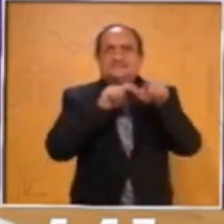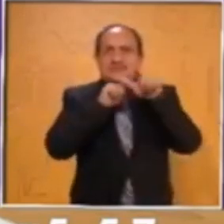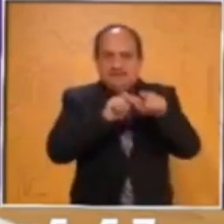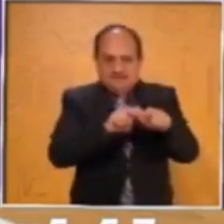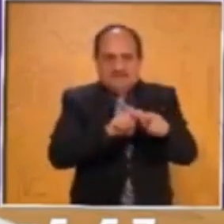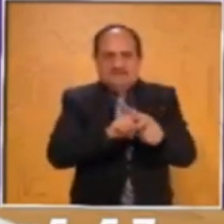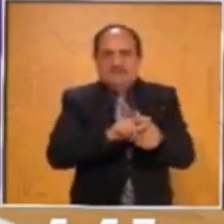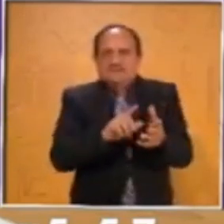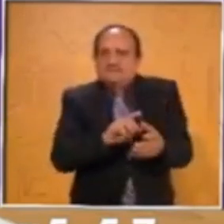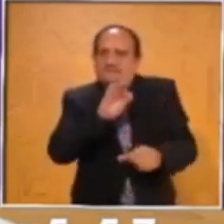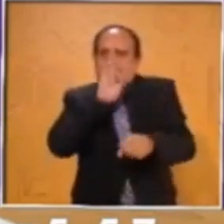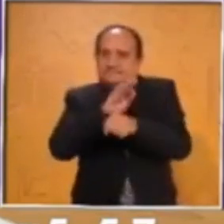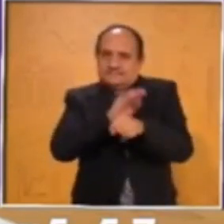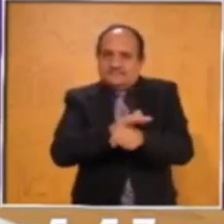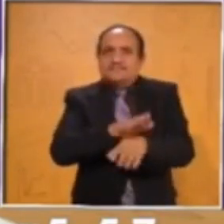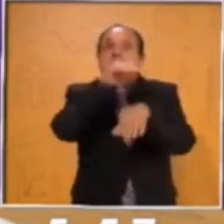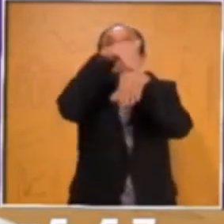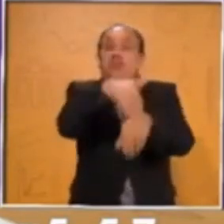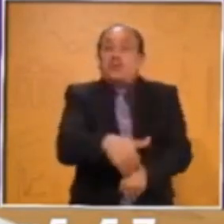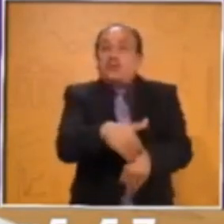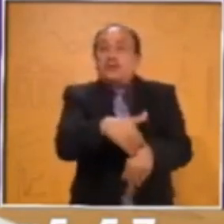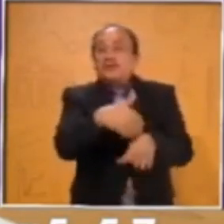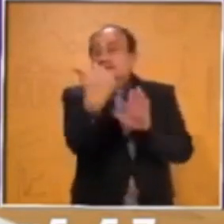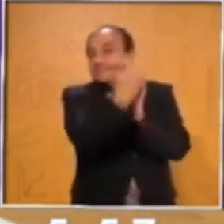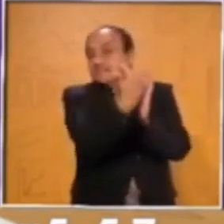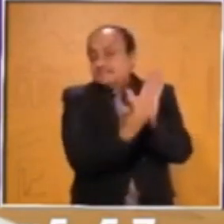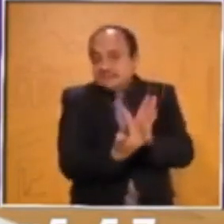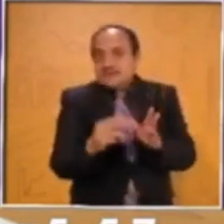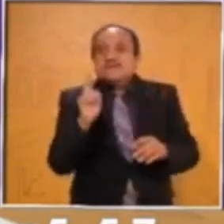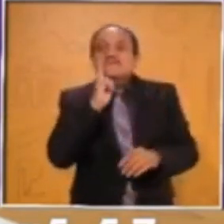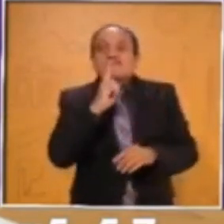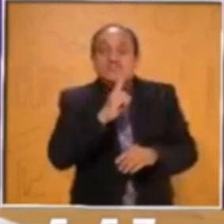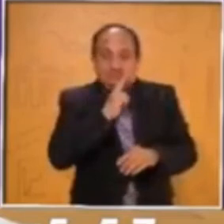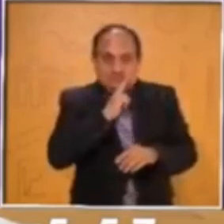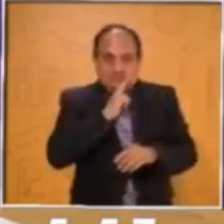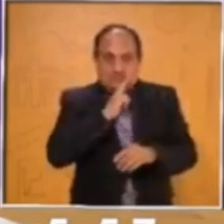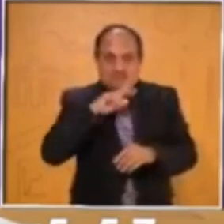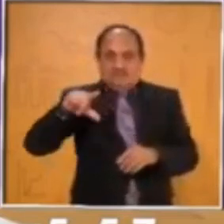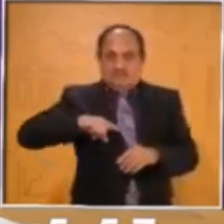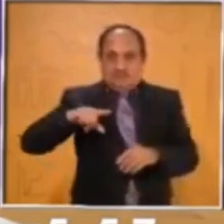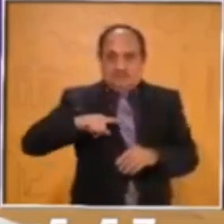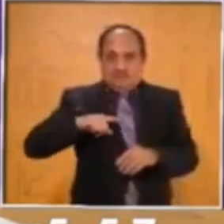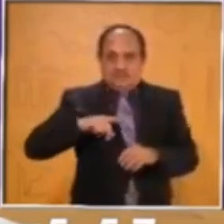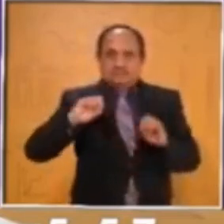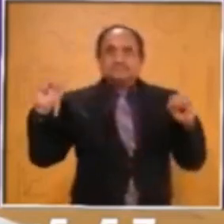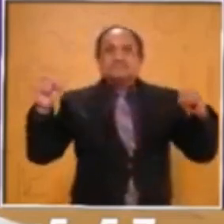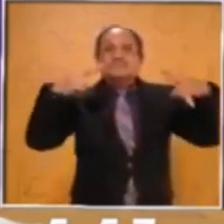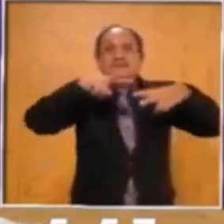contingencia, hagan caso de las fuentes oficiales y nos vemos, jóvenes.